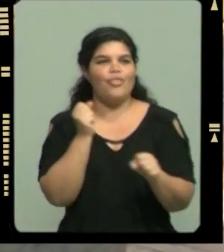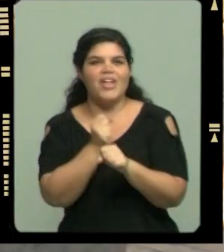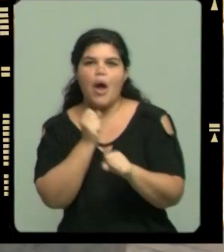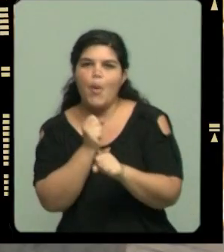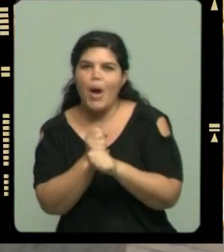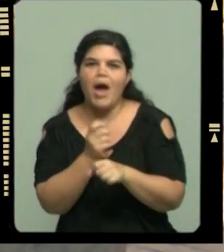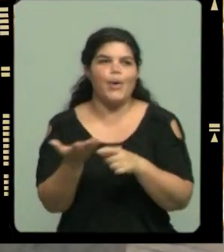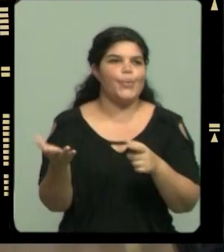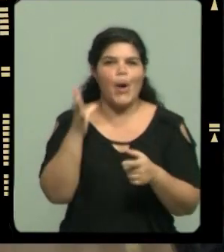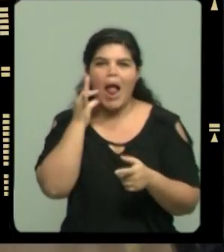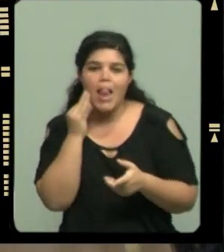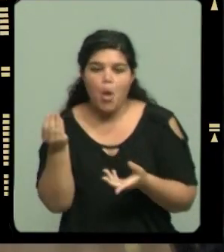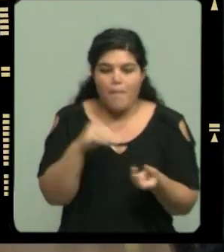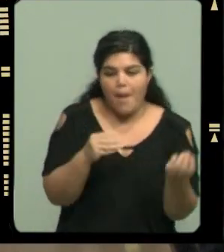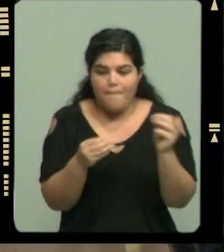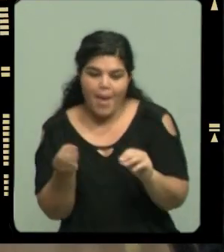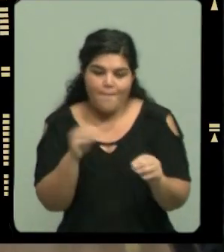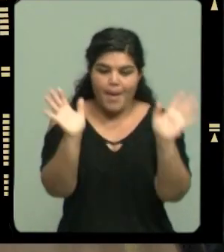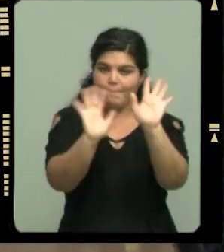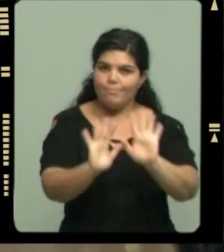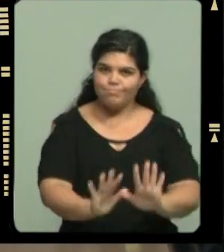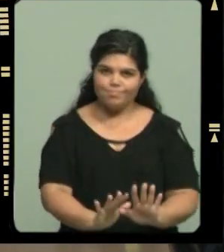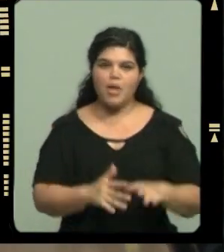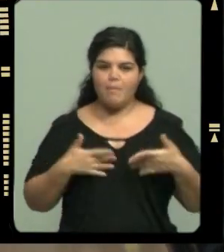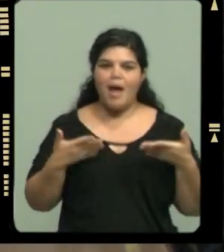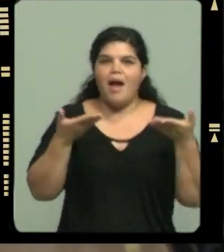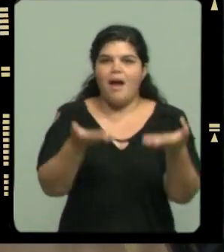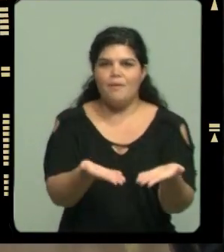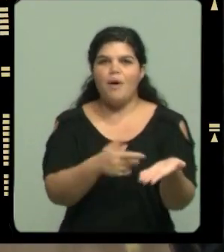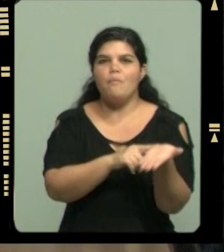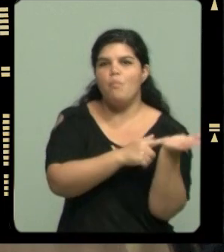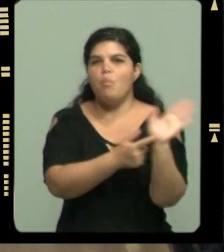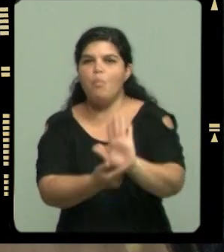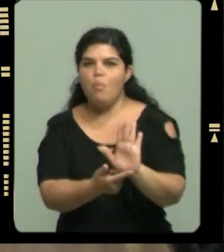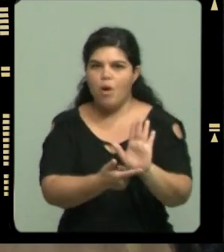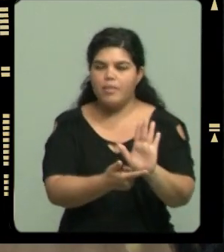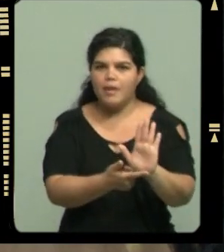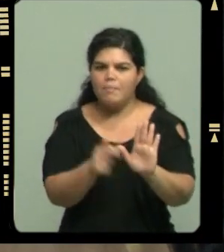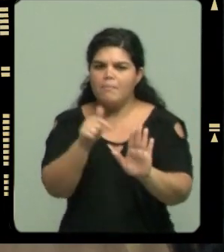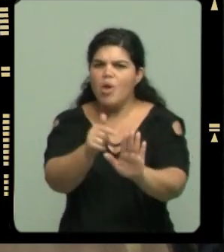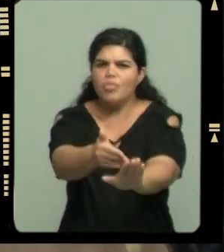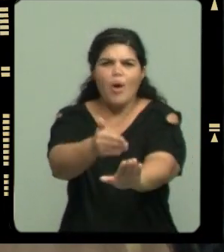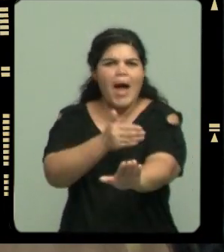proyecto, que el cual, mientras lo desarrollen las personas que transitan esa materia,